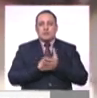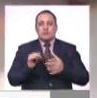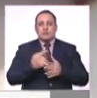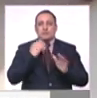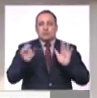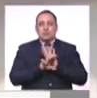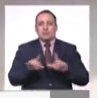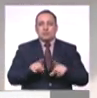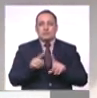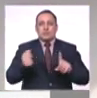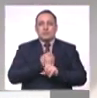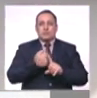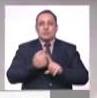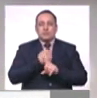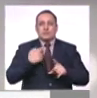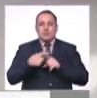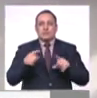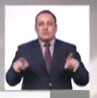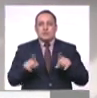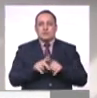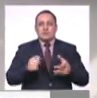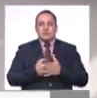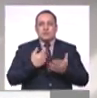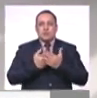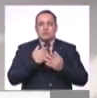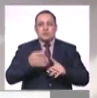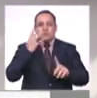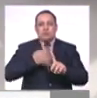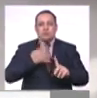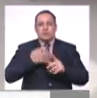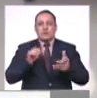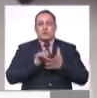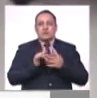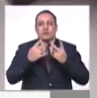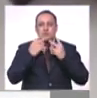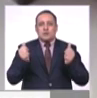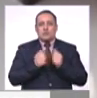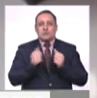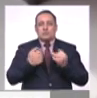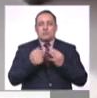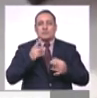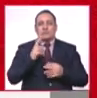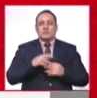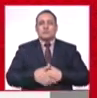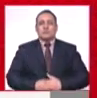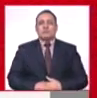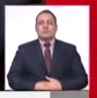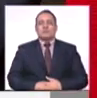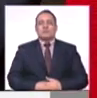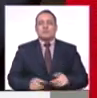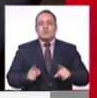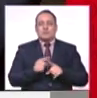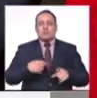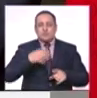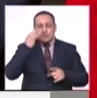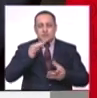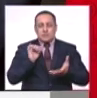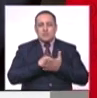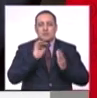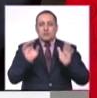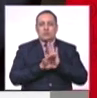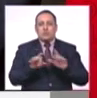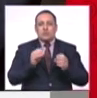trata de la violencia física, sino también del impacto psicológico que generan estos actos delictivos. Se ha considerado